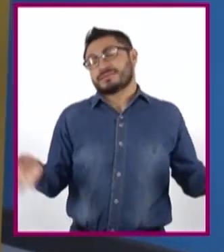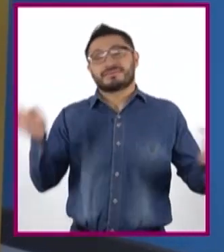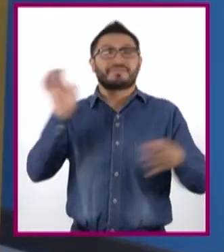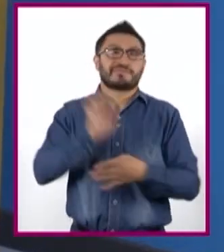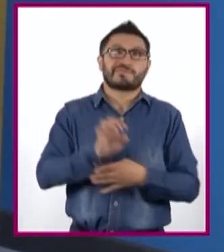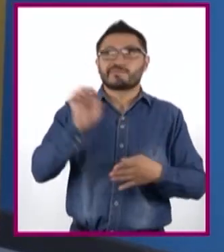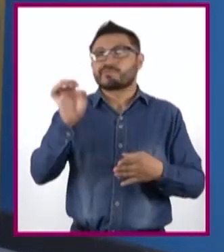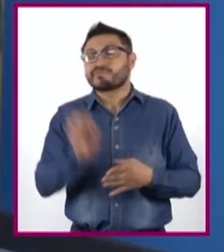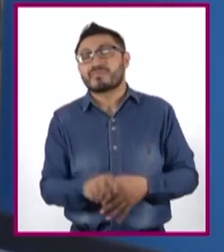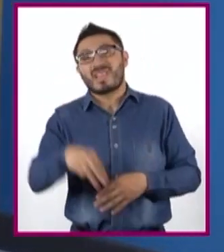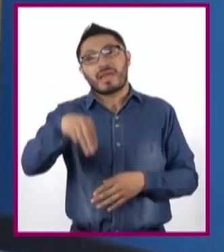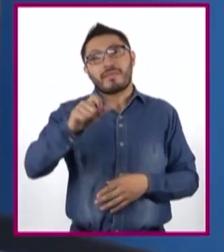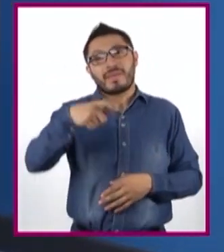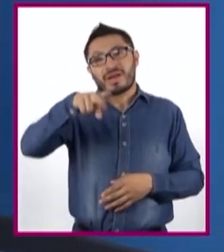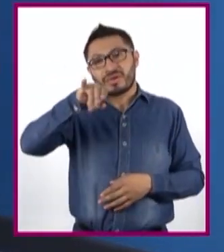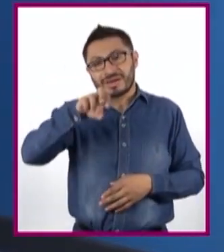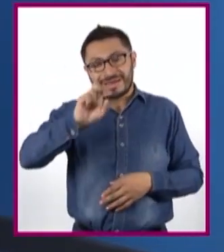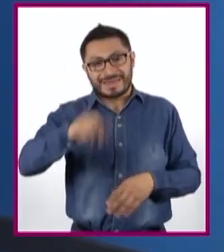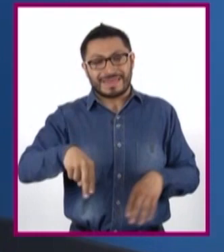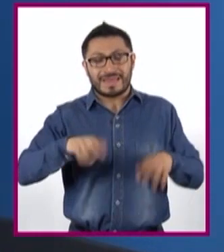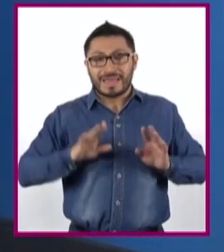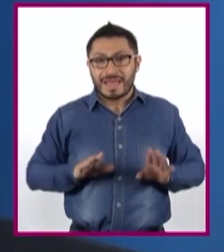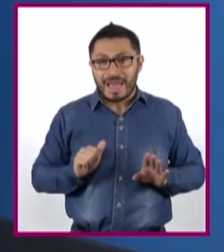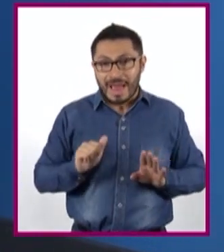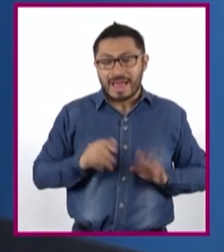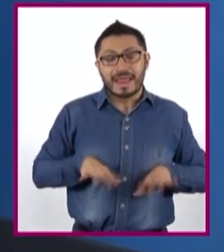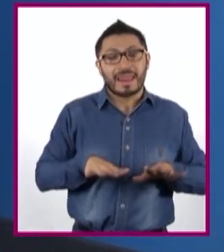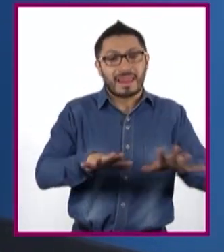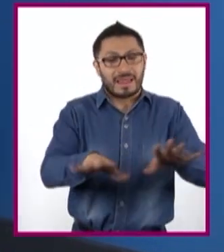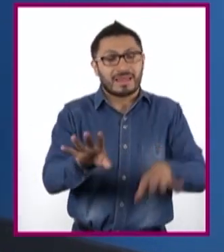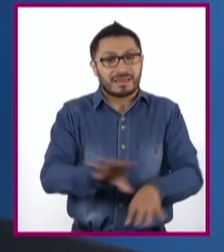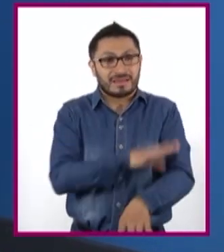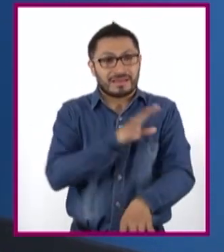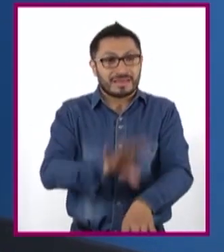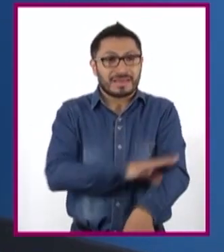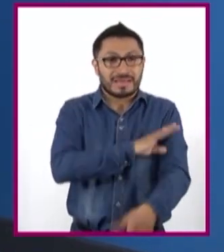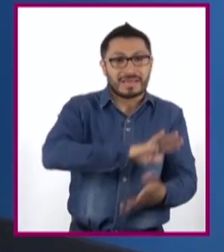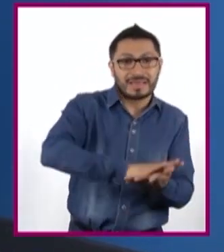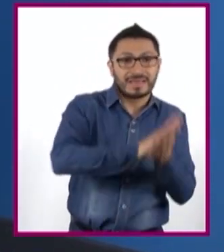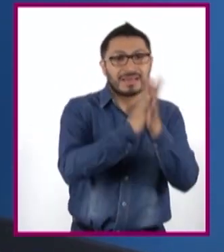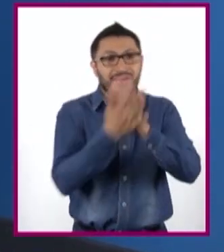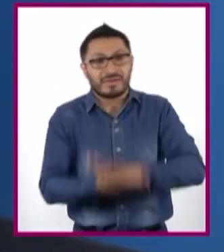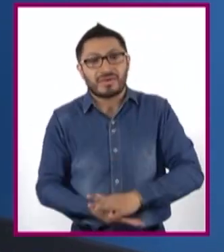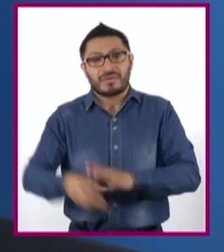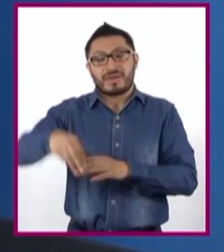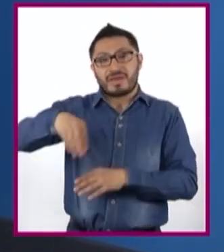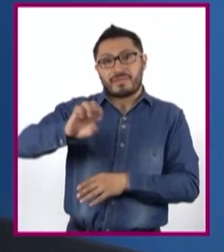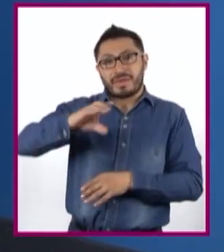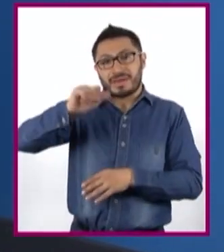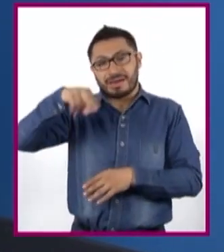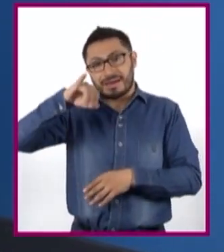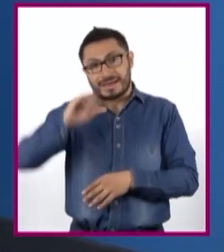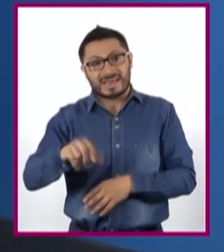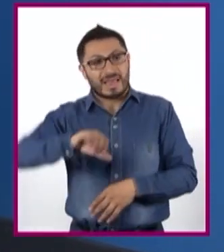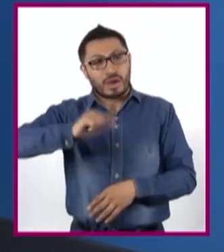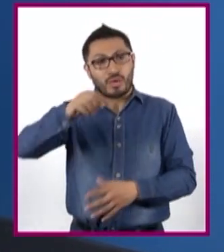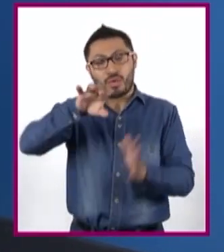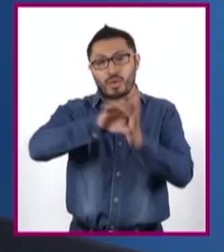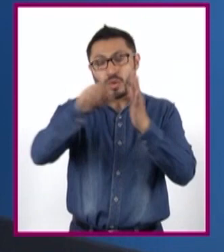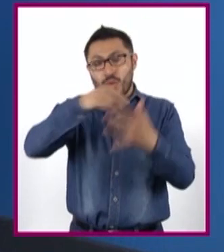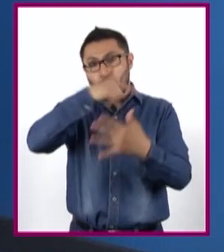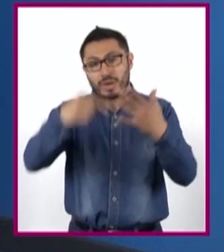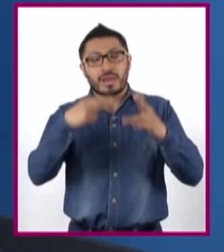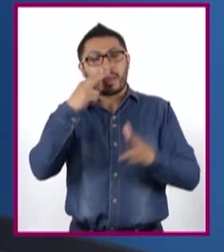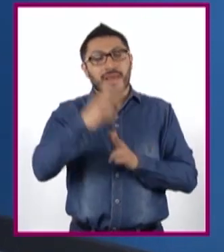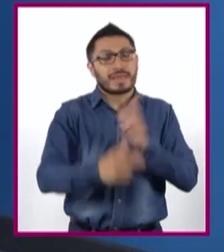Entonces, la máquina de coser transforma energía eléctrica en mecánica. Y los otros ejemplos que mencioné, el tren,